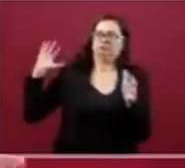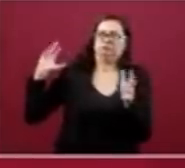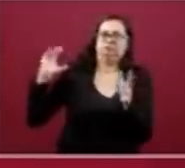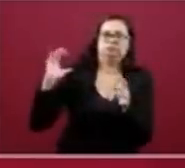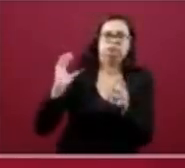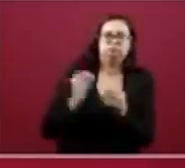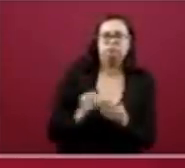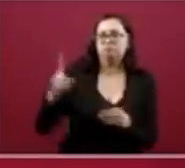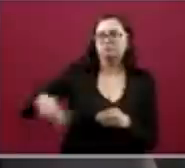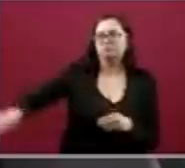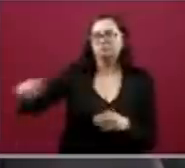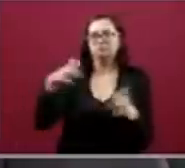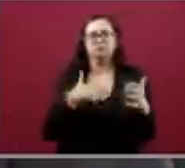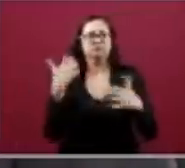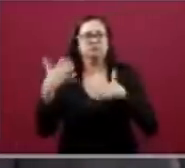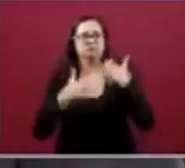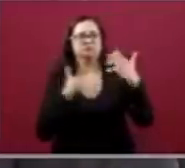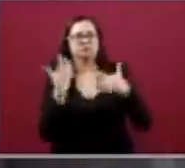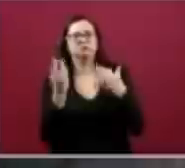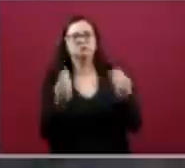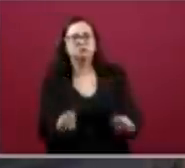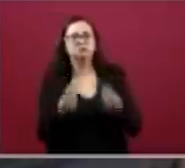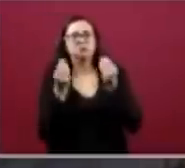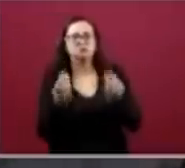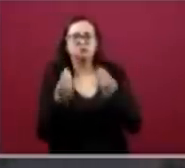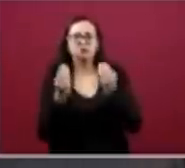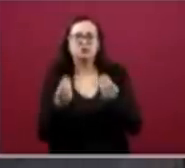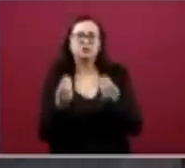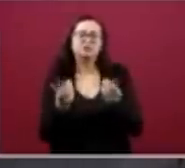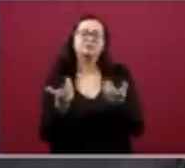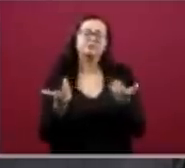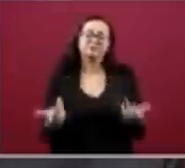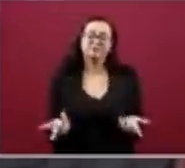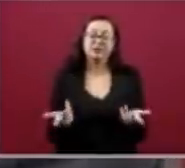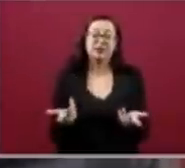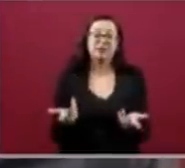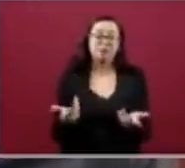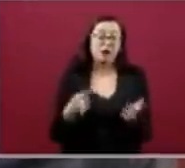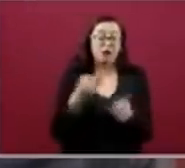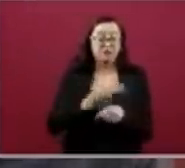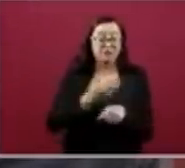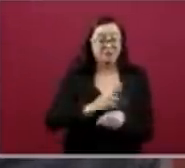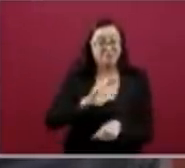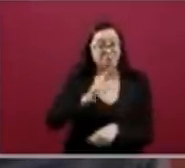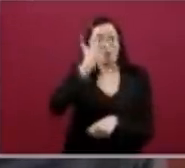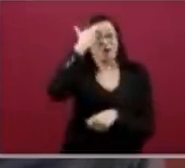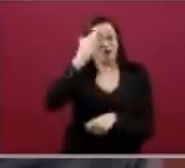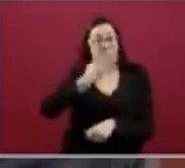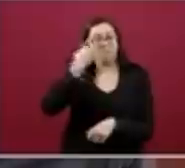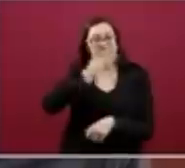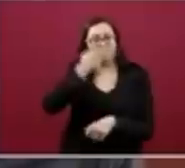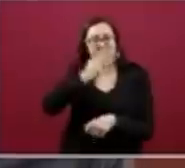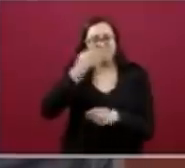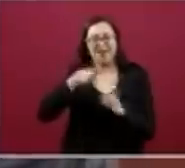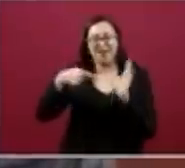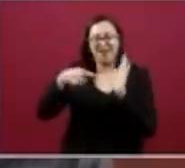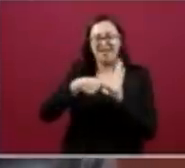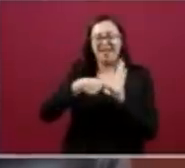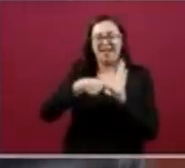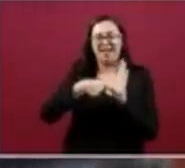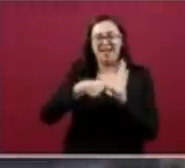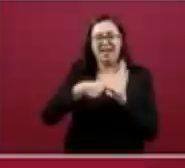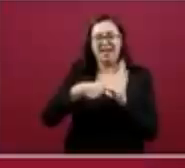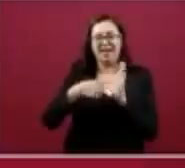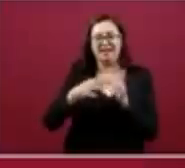del pueblo. Aplica la frase bíblica que utilizó